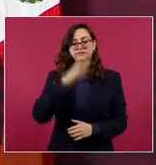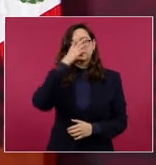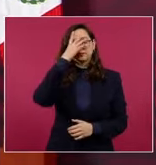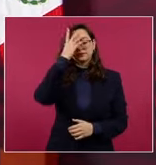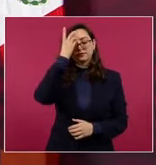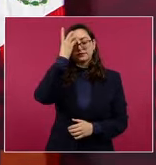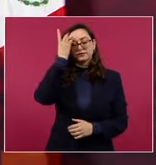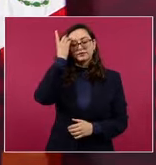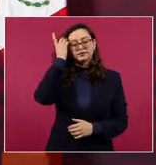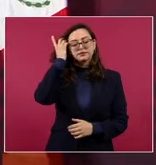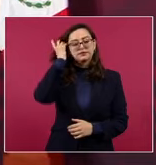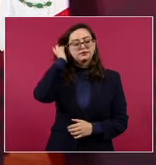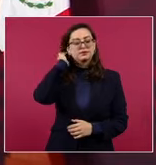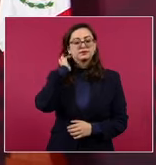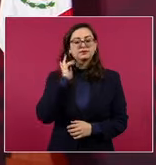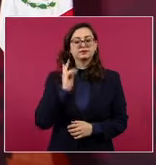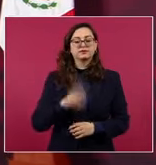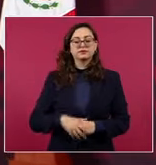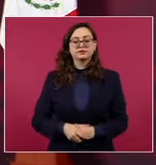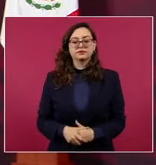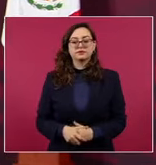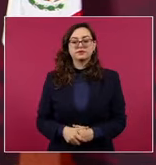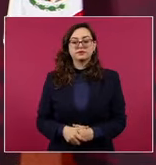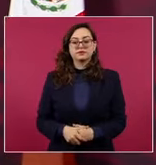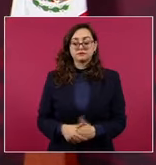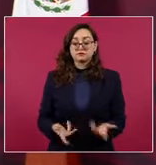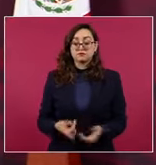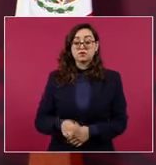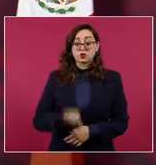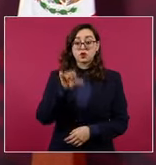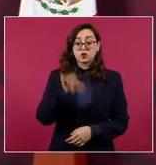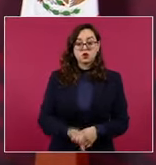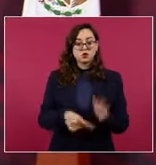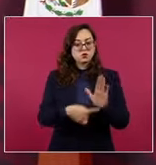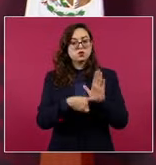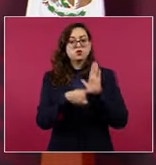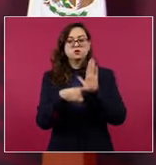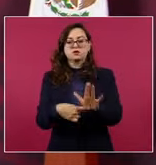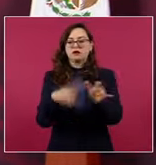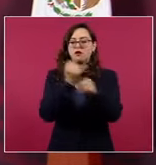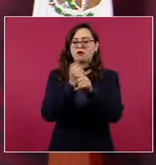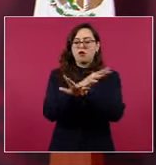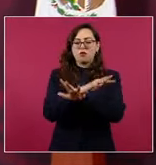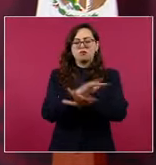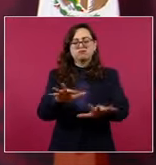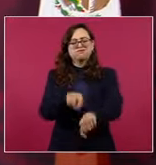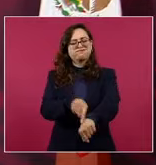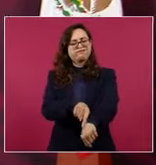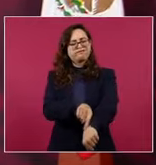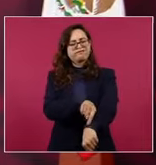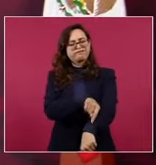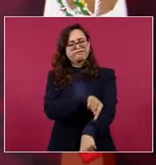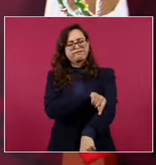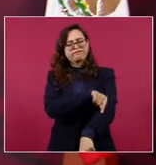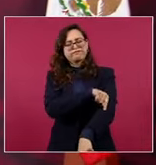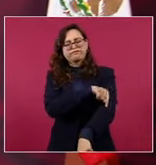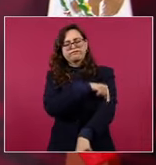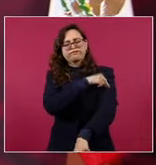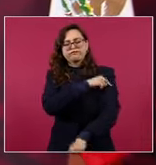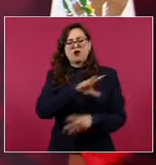amplio de toda la labor que se lleva a cabo